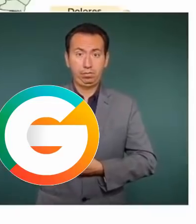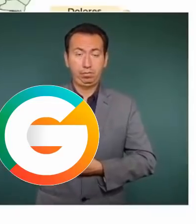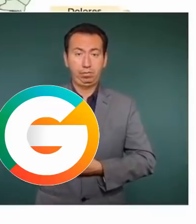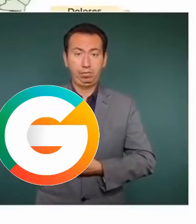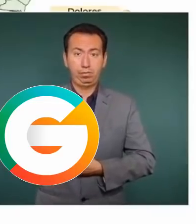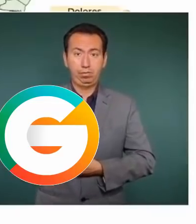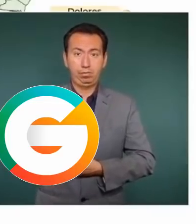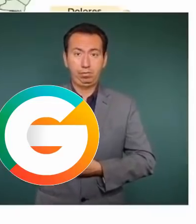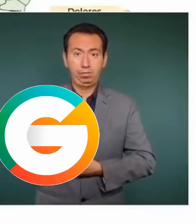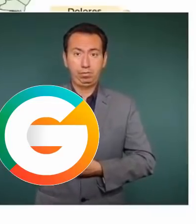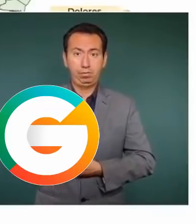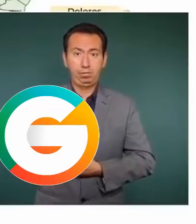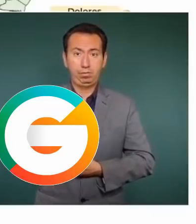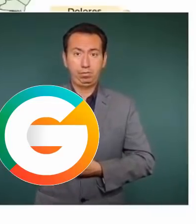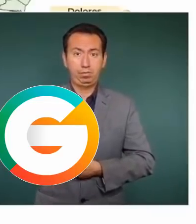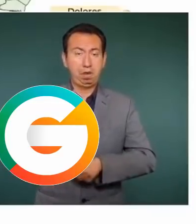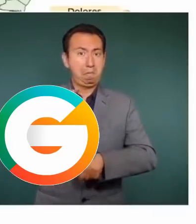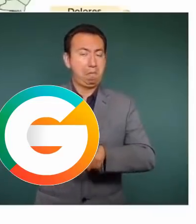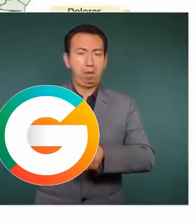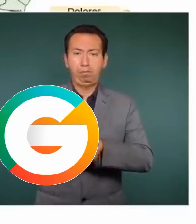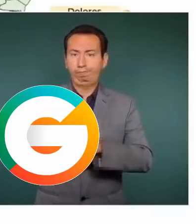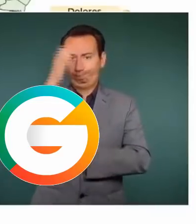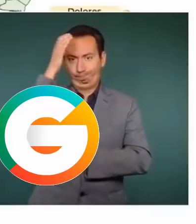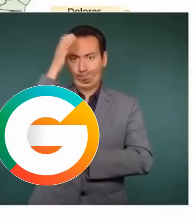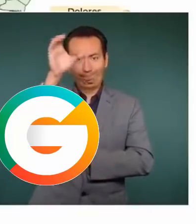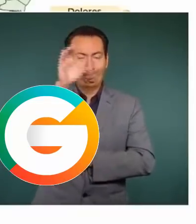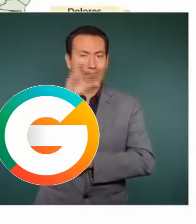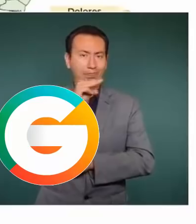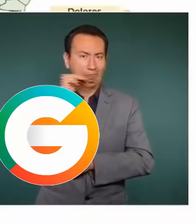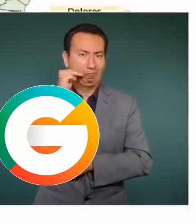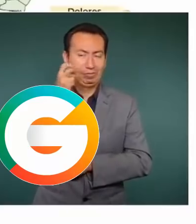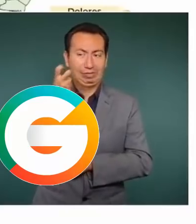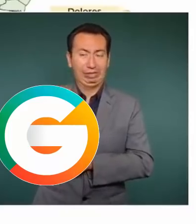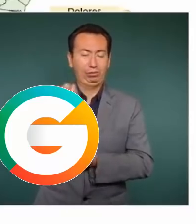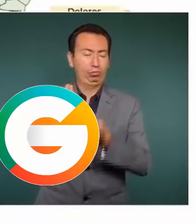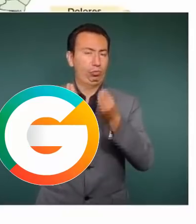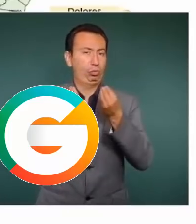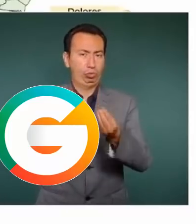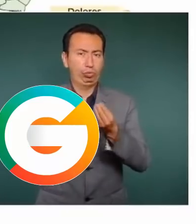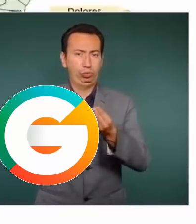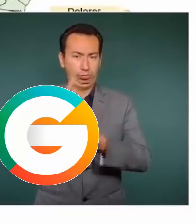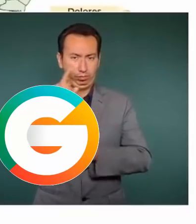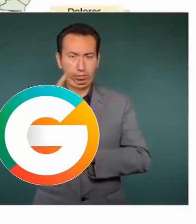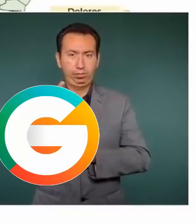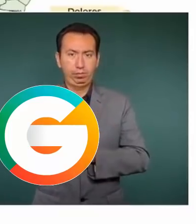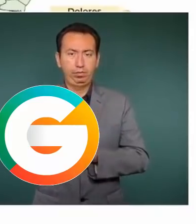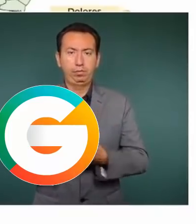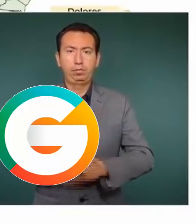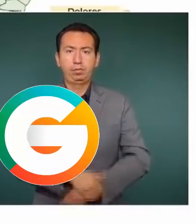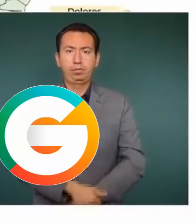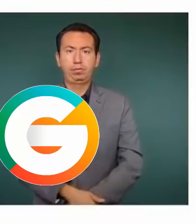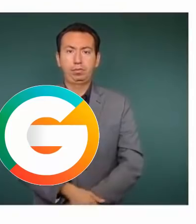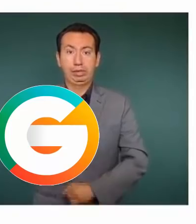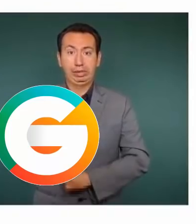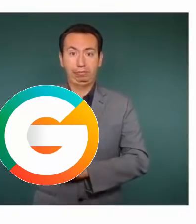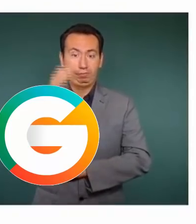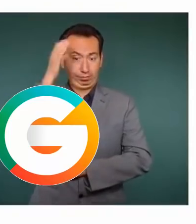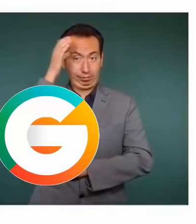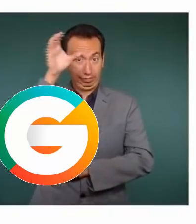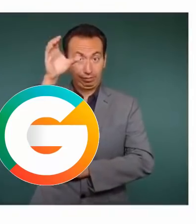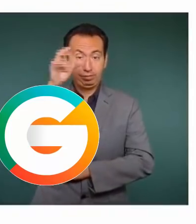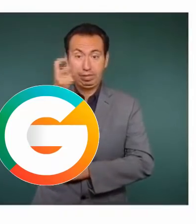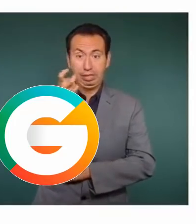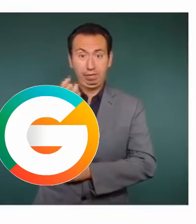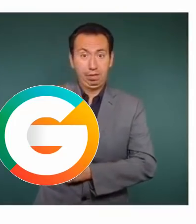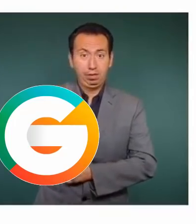tiene una presencia delincuencial importante. Adelante, por favor. La incidencia delictiva en el estado,